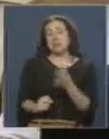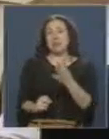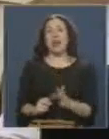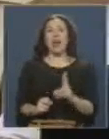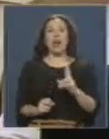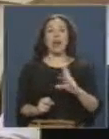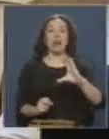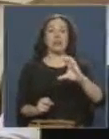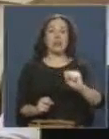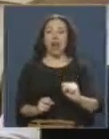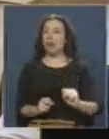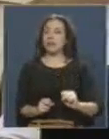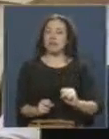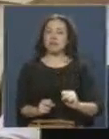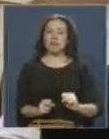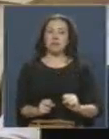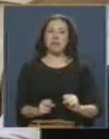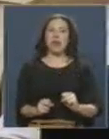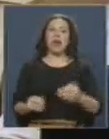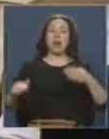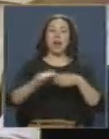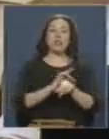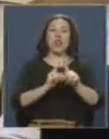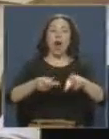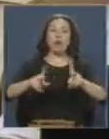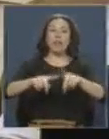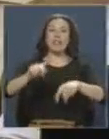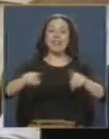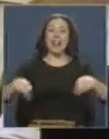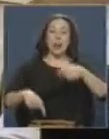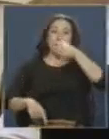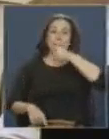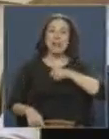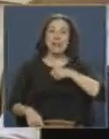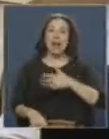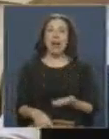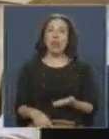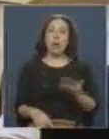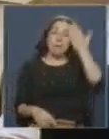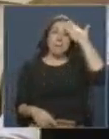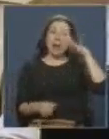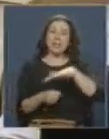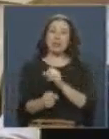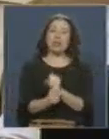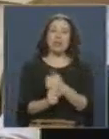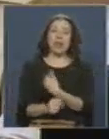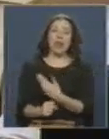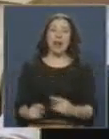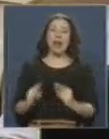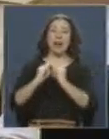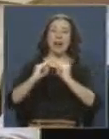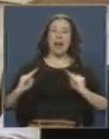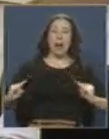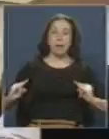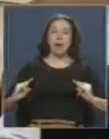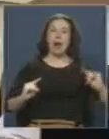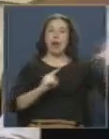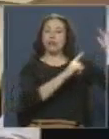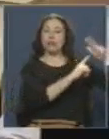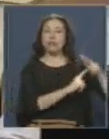no autorizado a terrenos privados, malas condiciones laborales, campamentos y helipuertos que destruyen la vegetación